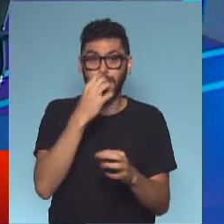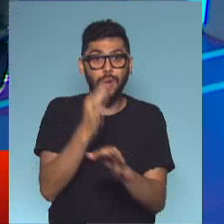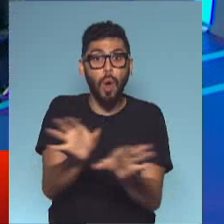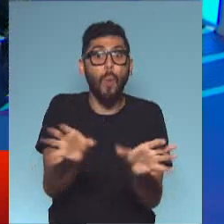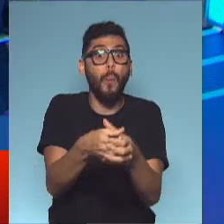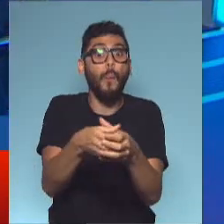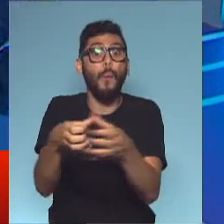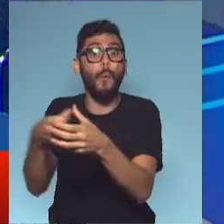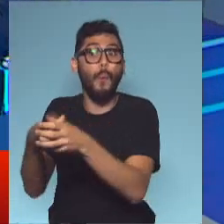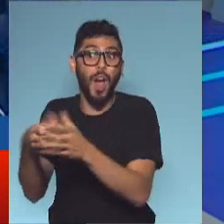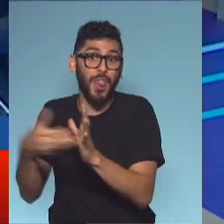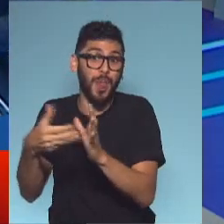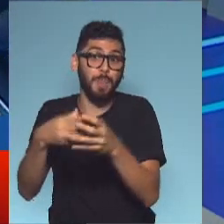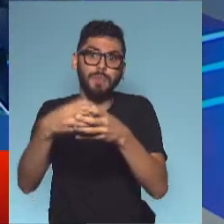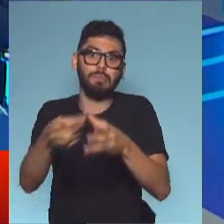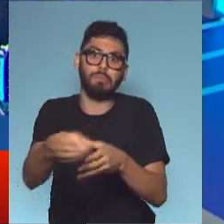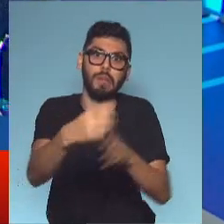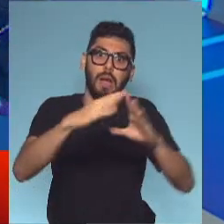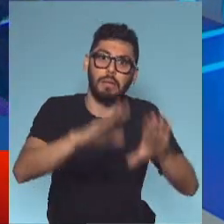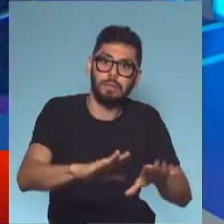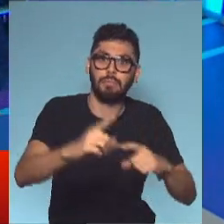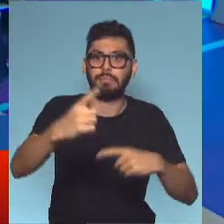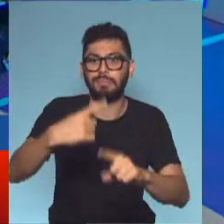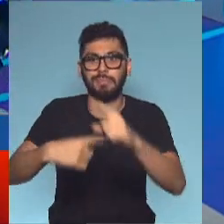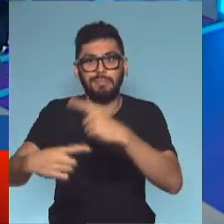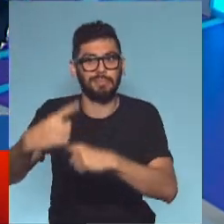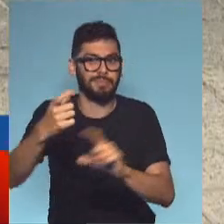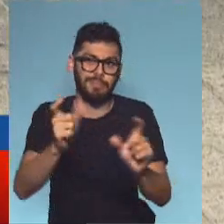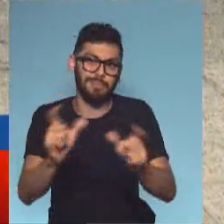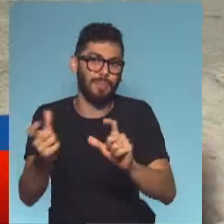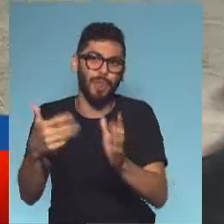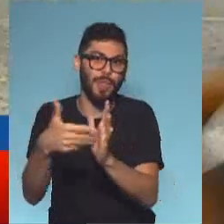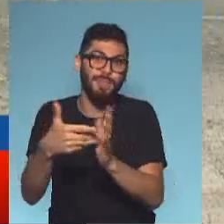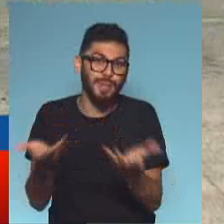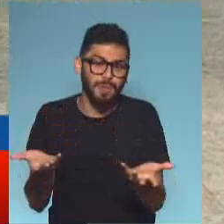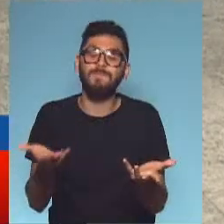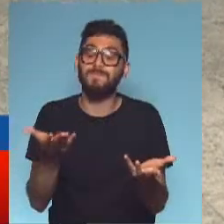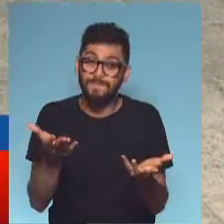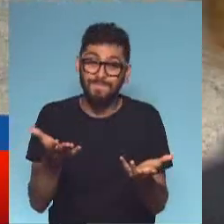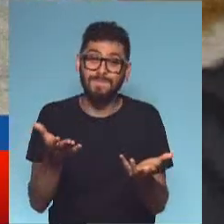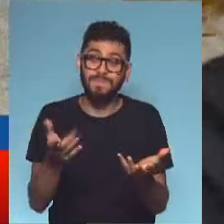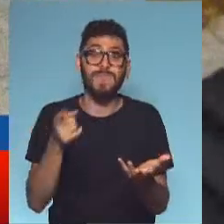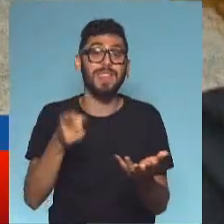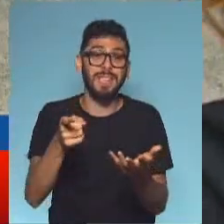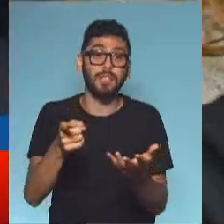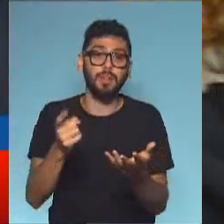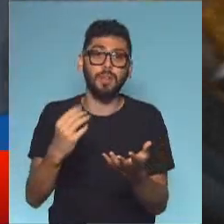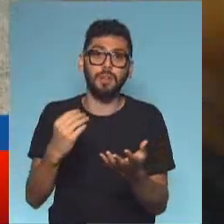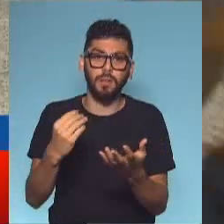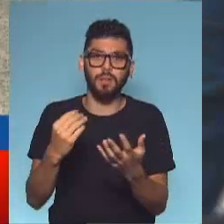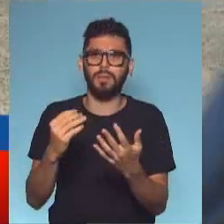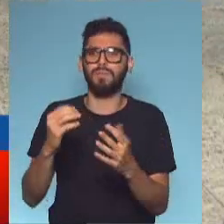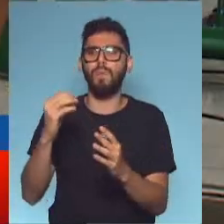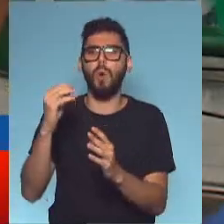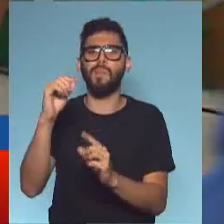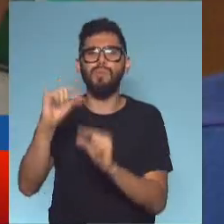van aislando permanentemente, ¿no? En cada escuela. De hecho, esa es una de las herramientas que tienen, que es una reducción gradual.